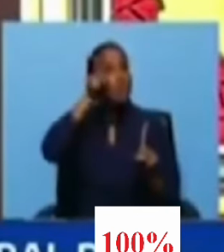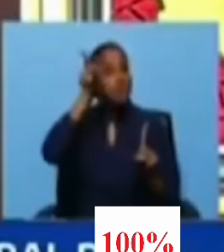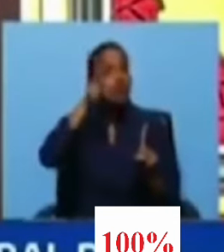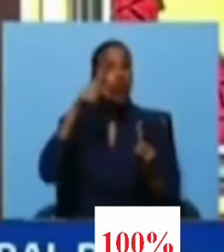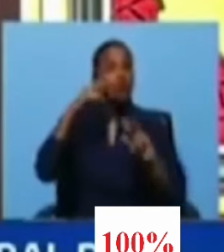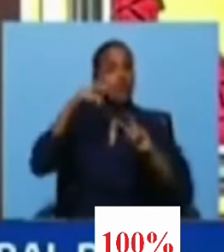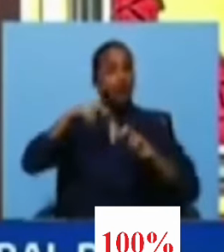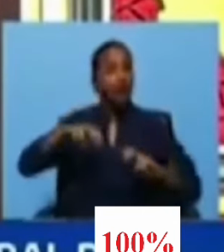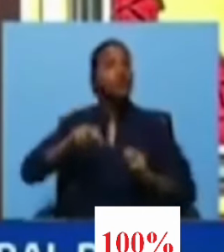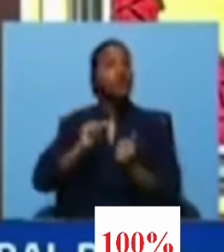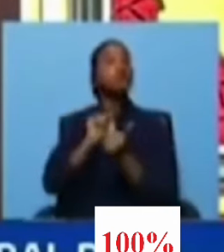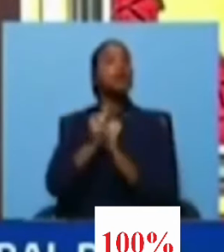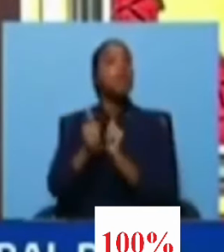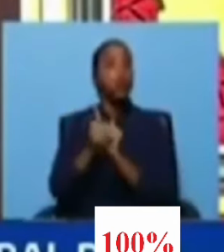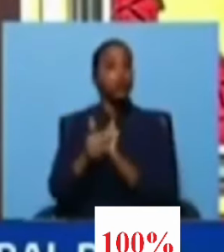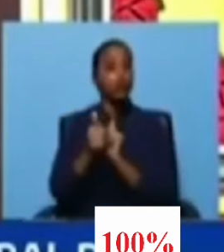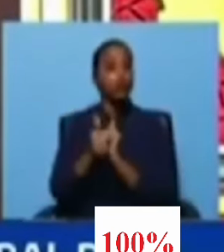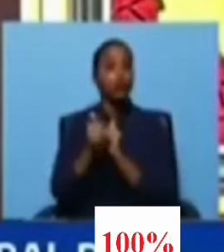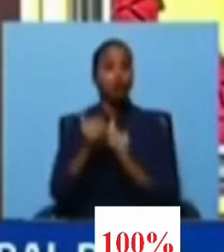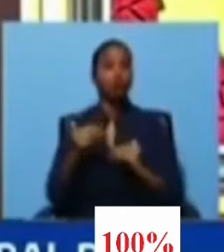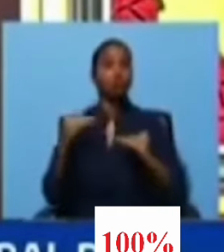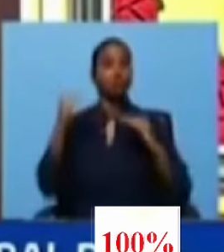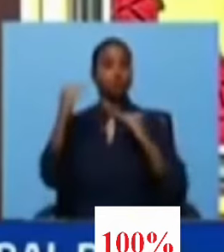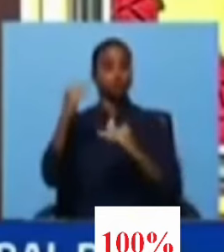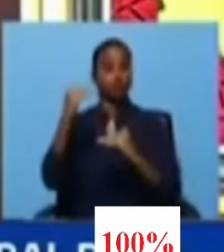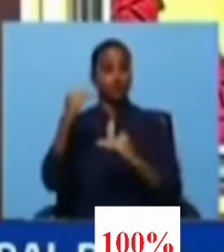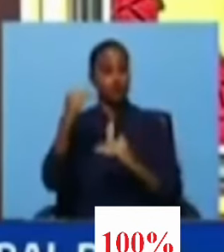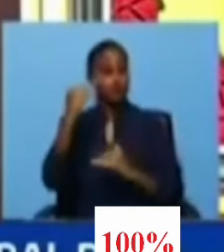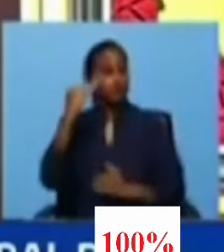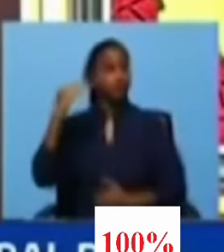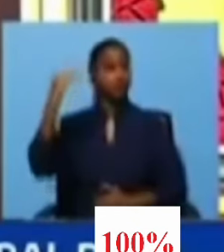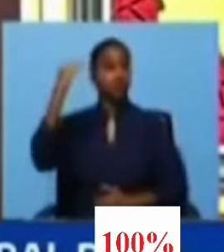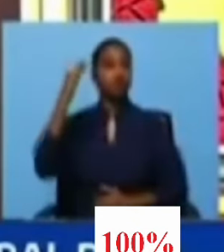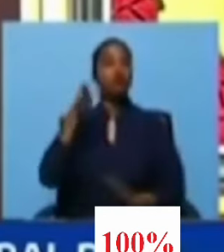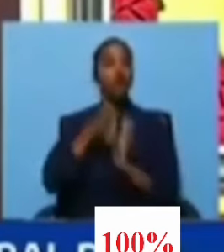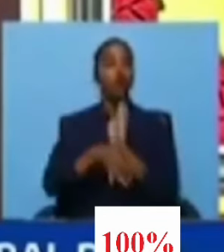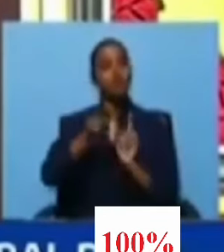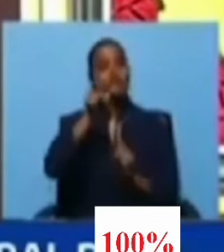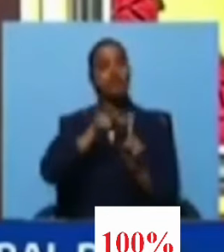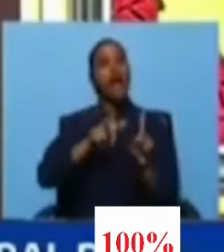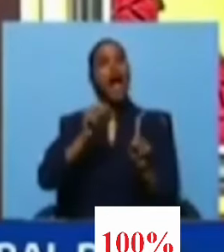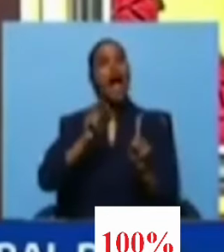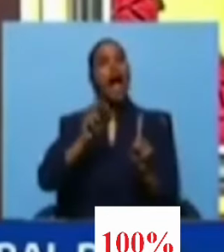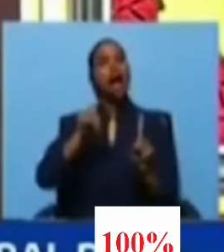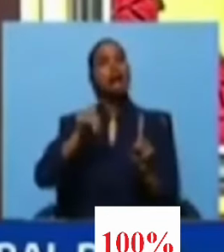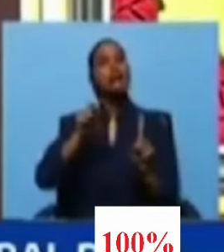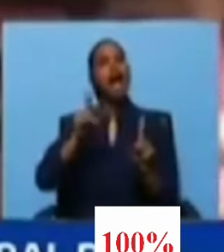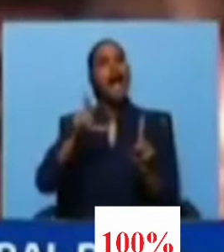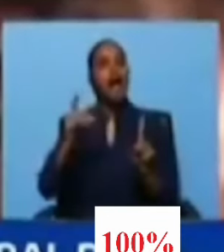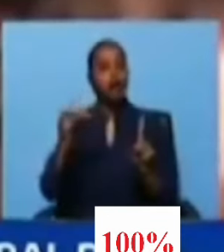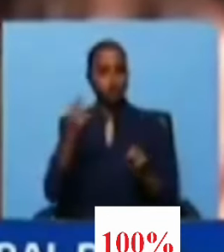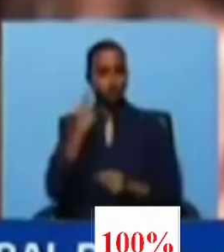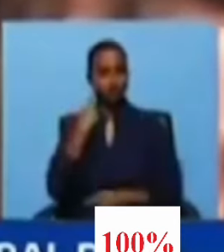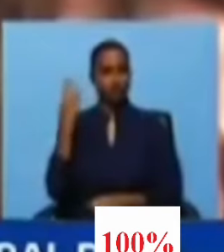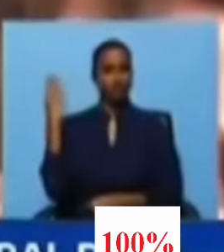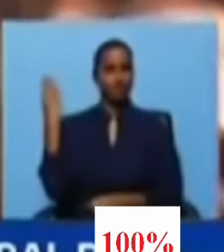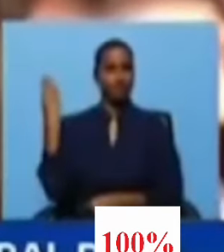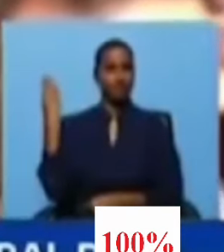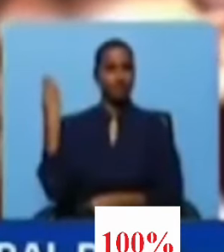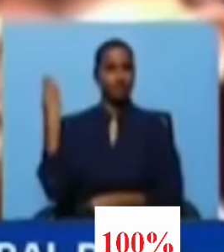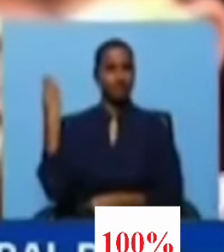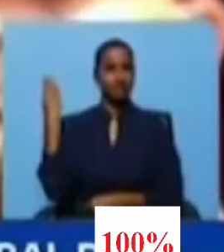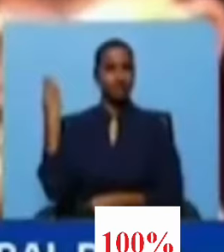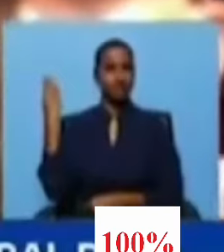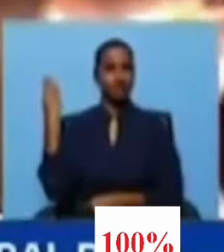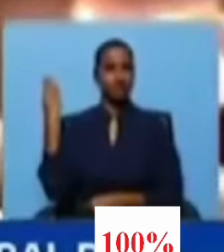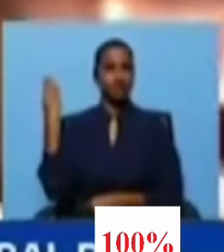en dos nuevos ministerios, para los que nombró a Grecia Colmenares como nueva ministra de la Juventud y Arnaldo Sánchez como